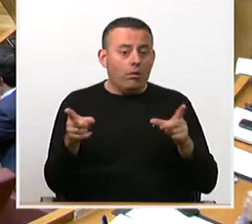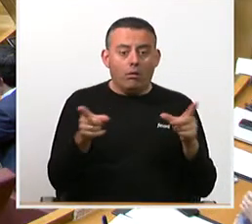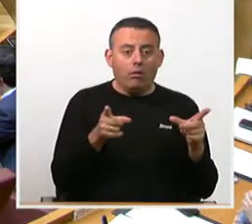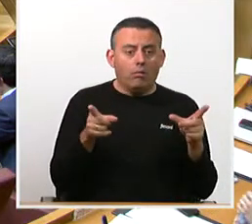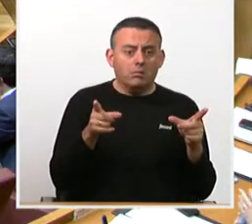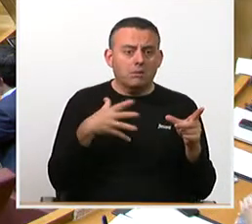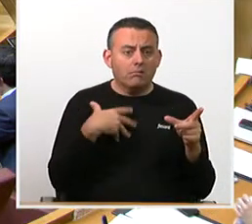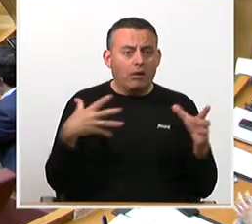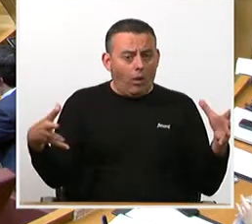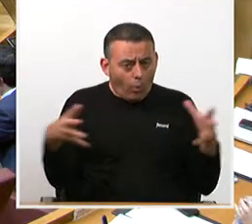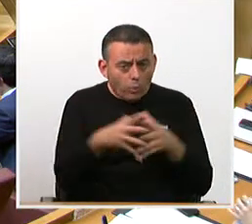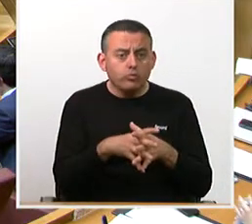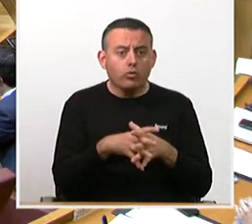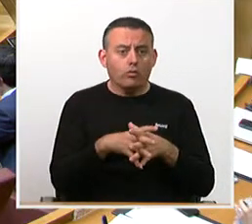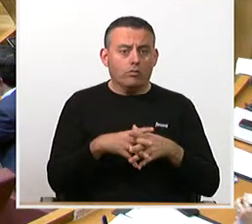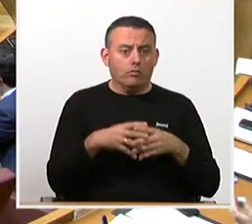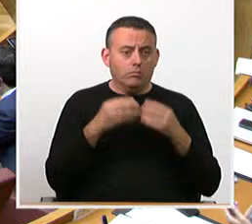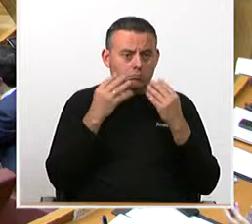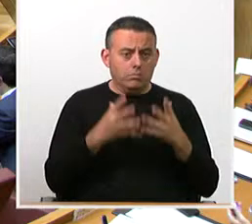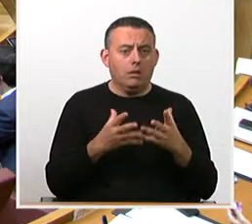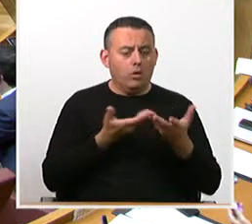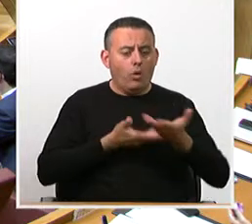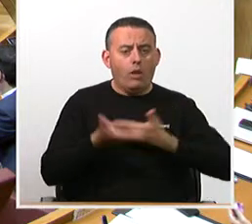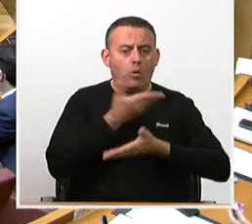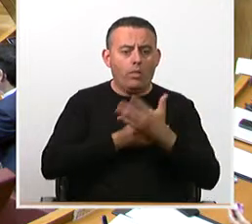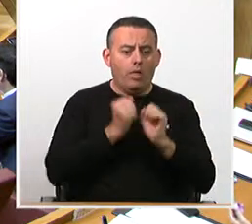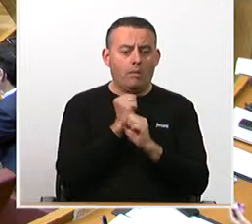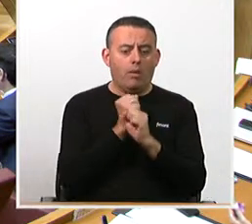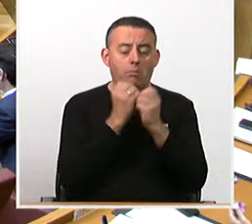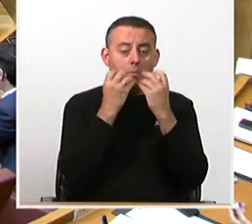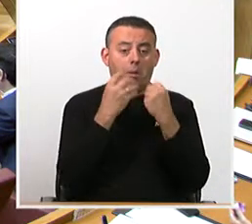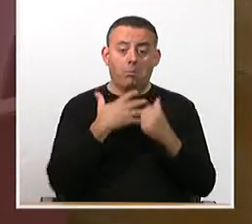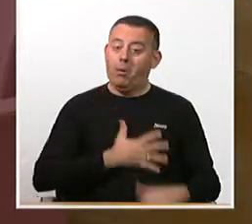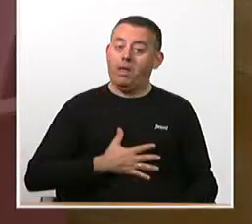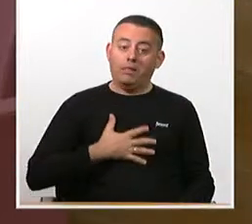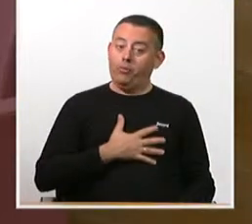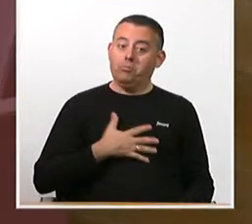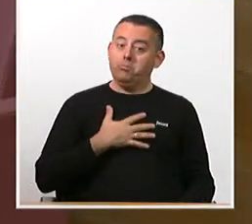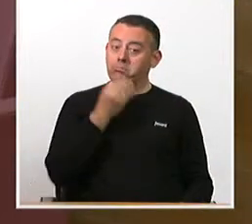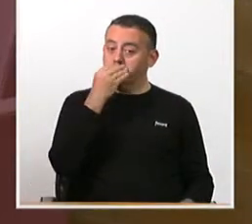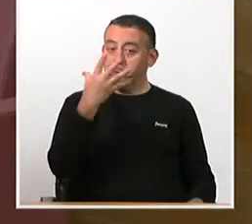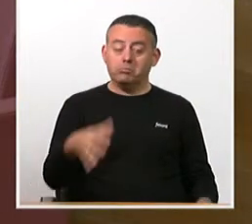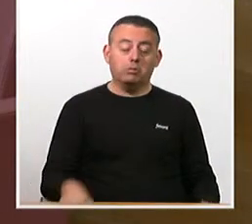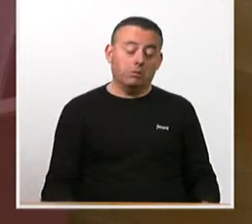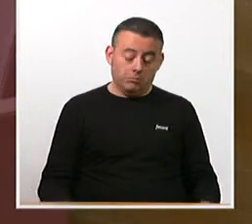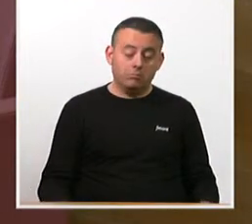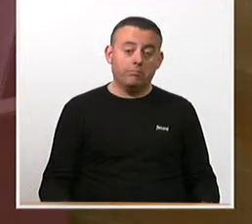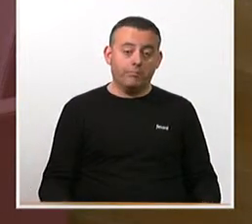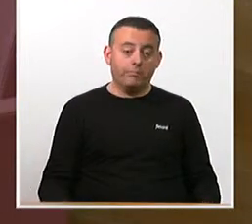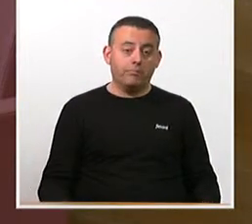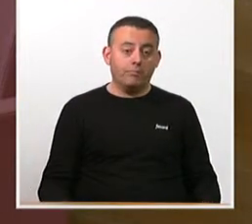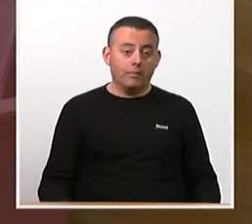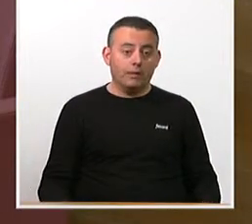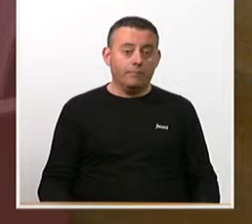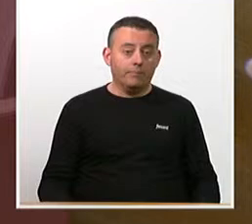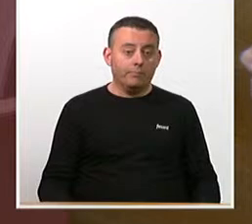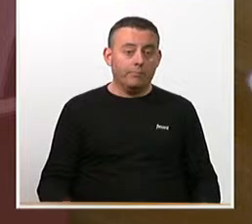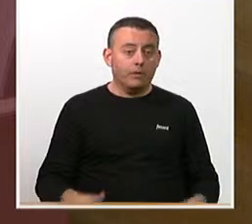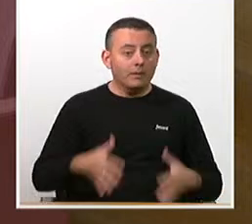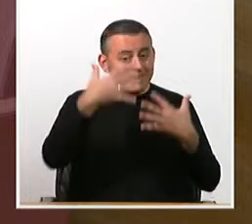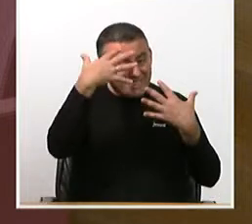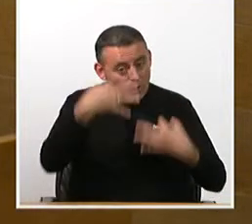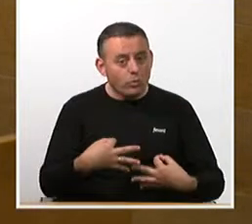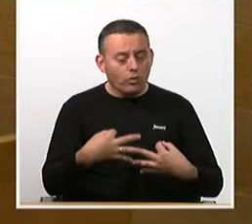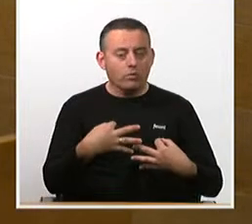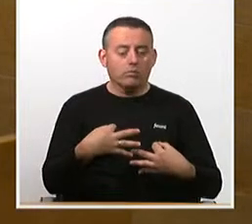manera de trabajar así que por supuesto que sí estoy encantado de poder trabajar en ese sentido y estoy seguro que es que vamos a avanzar no solamente es que esté seguro es que no